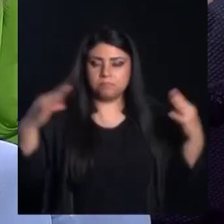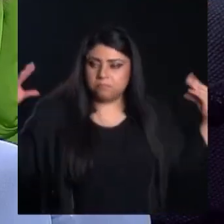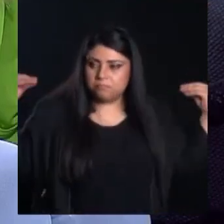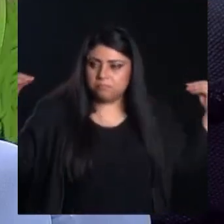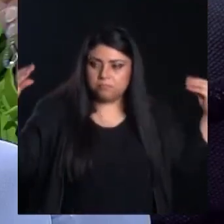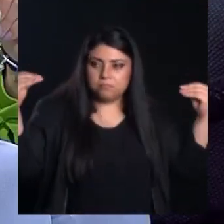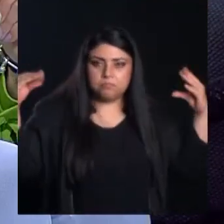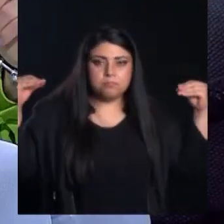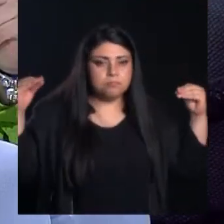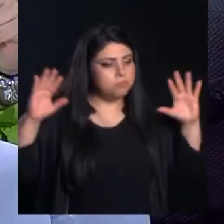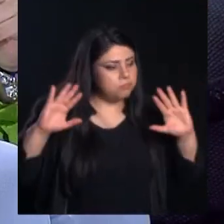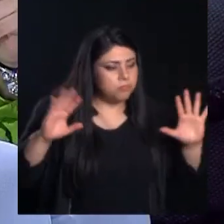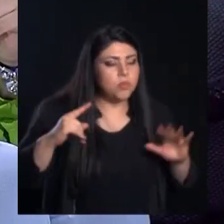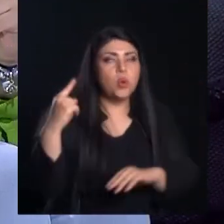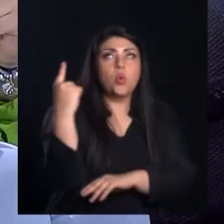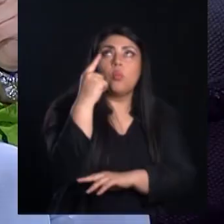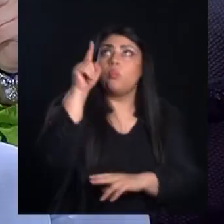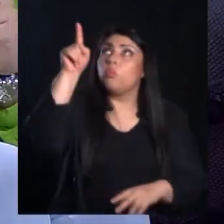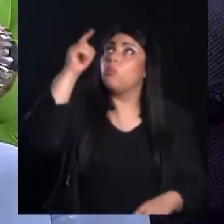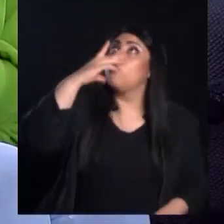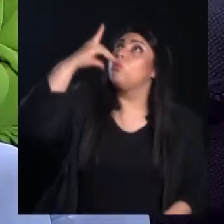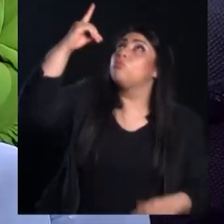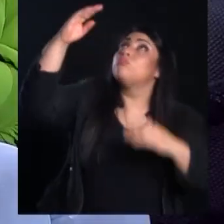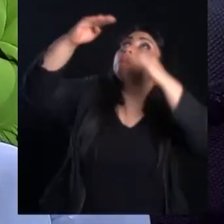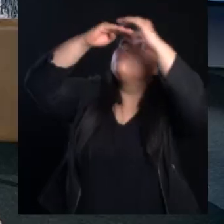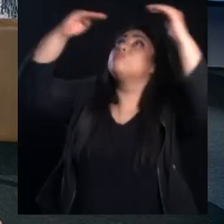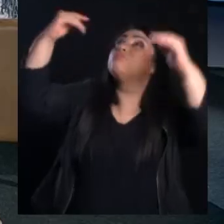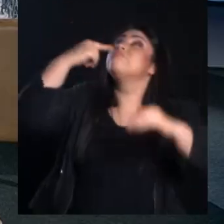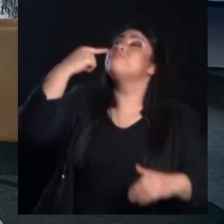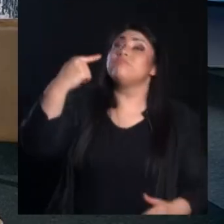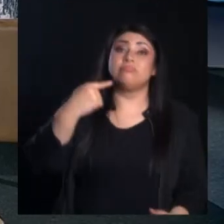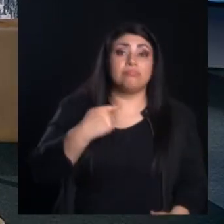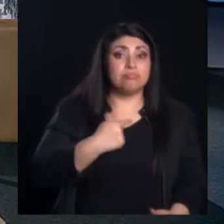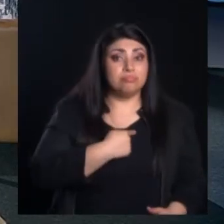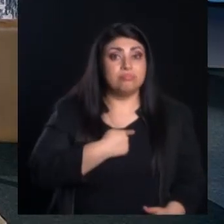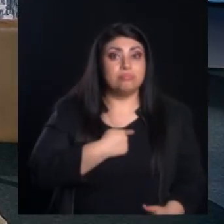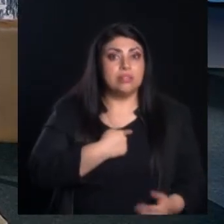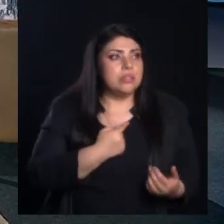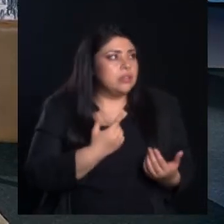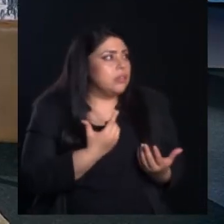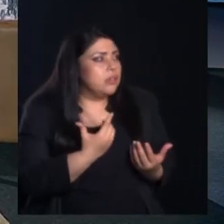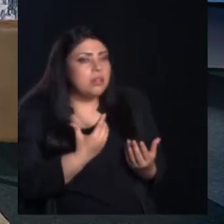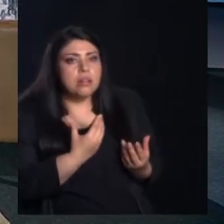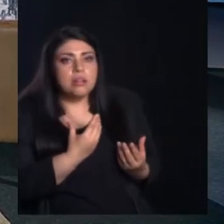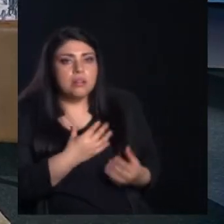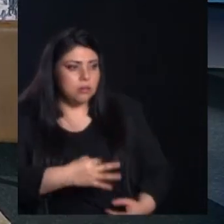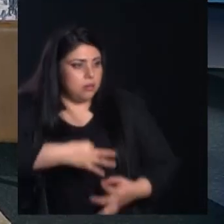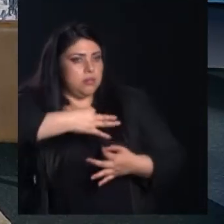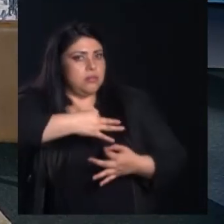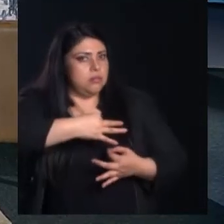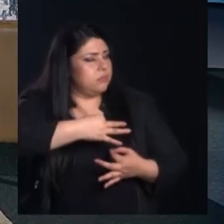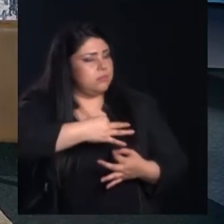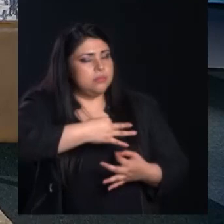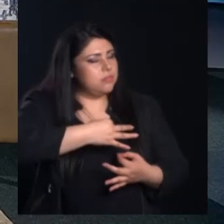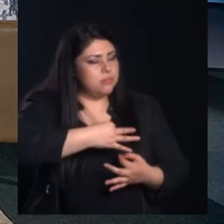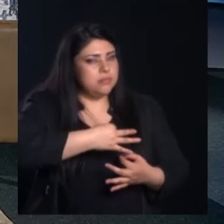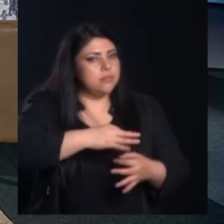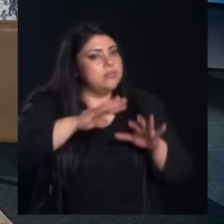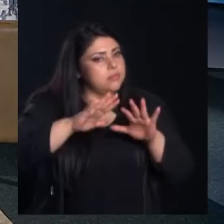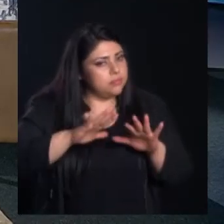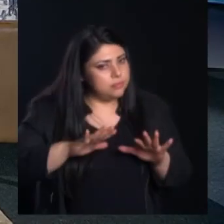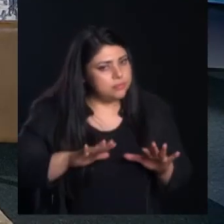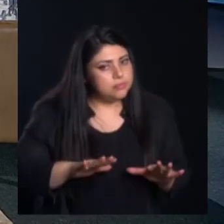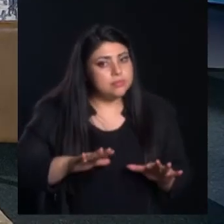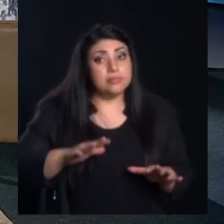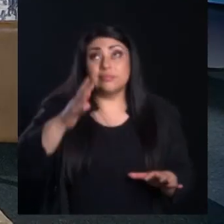mí me importa lo que tú digas y lo que el cielo dice de mí entonces que no tengamos una actitud de prepotencia sino que dios